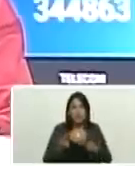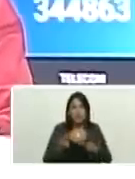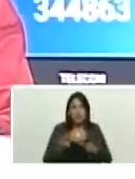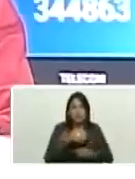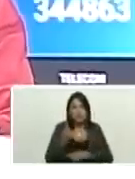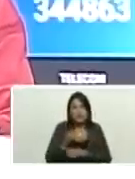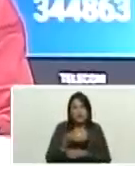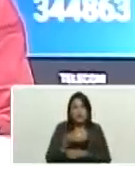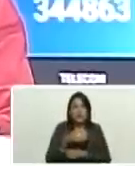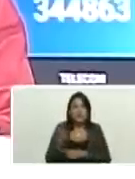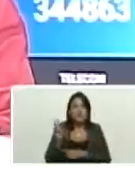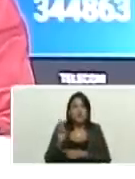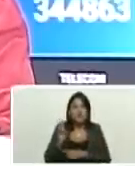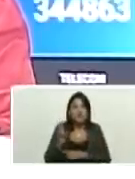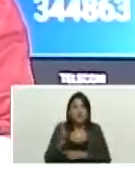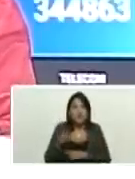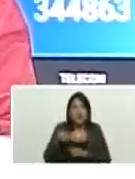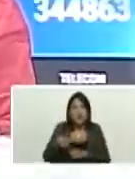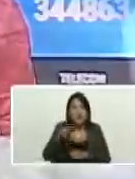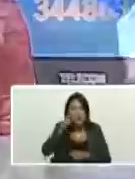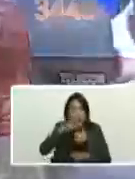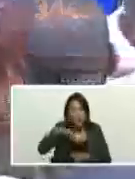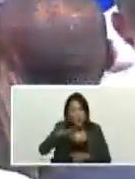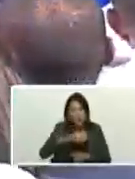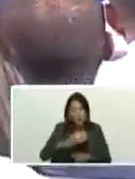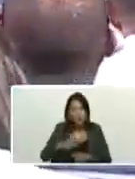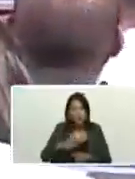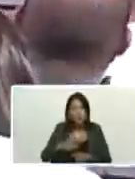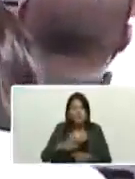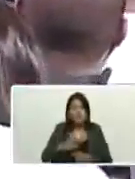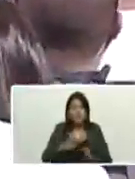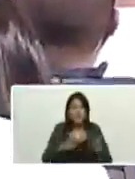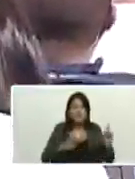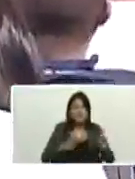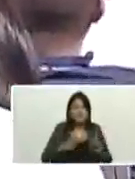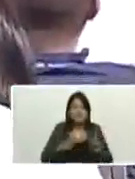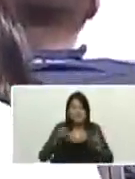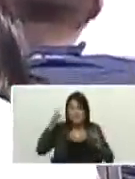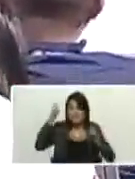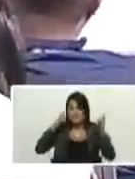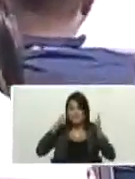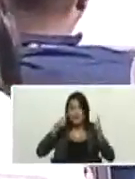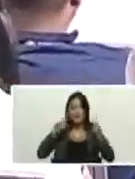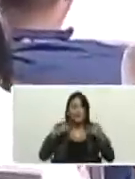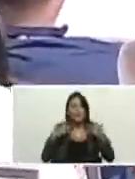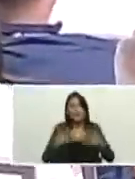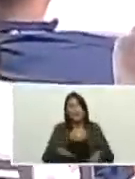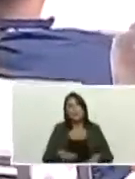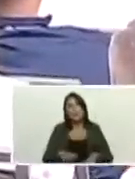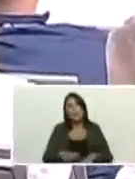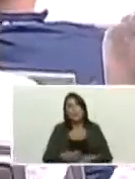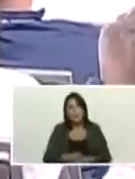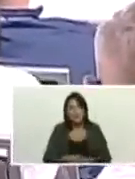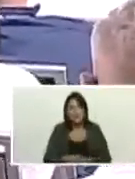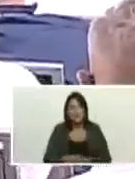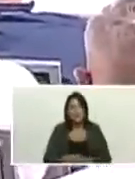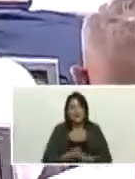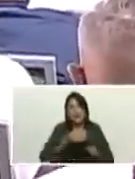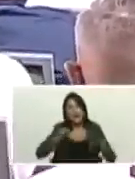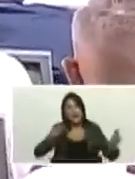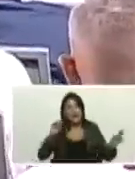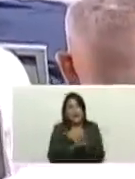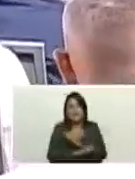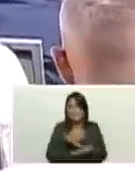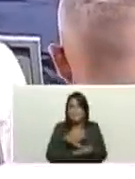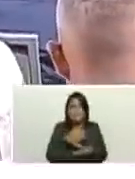antipopular. Con la llegada y el juramento del comandante Chávez, se dio una ruptura